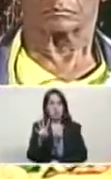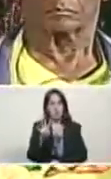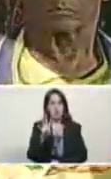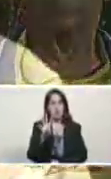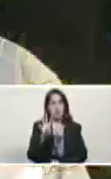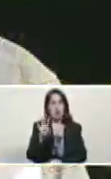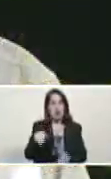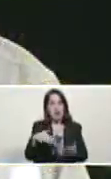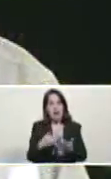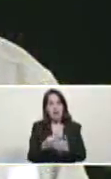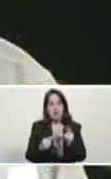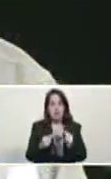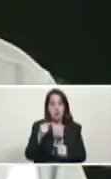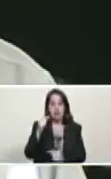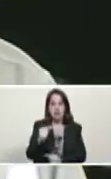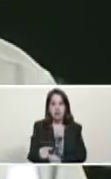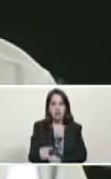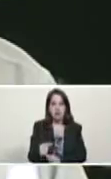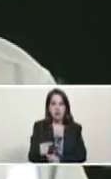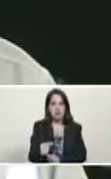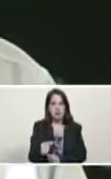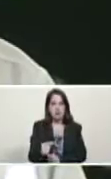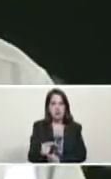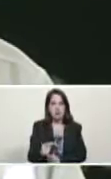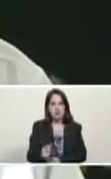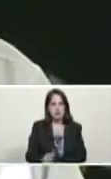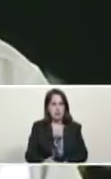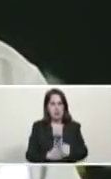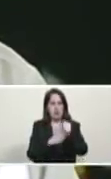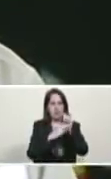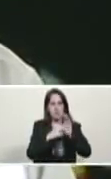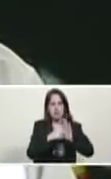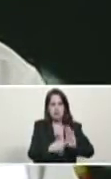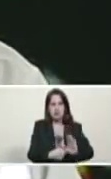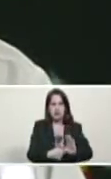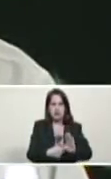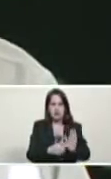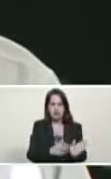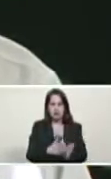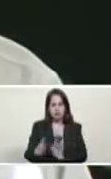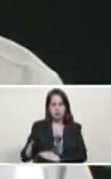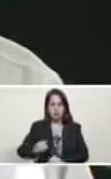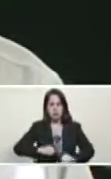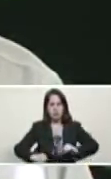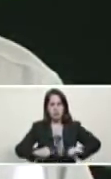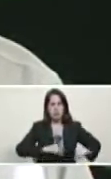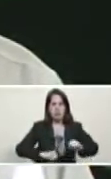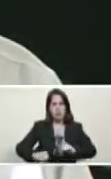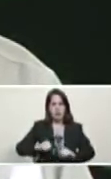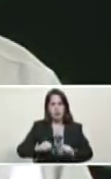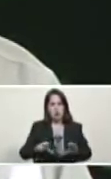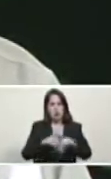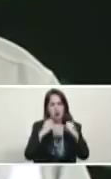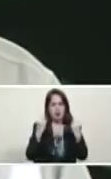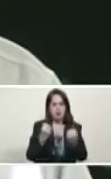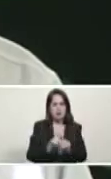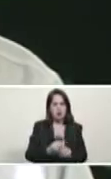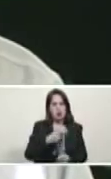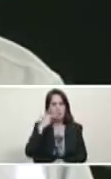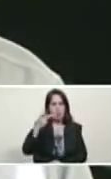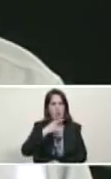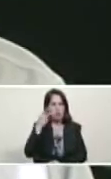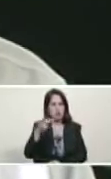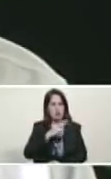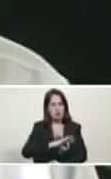mañana representante de movimientos organizaciones sociales y políticas de más de 90